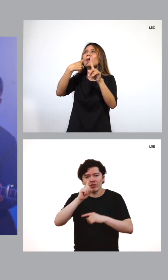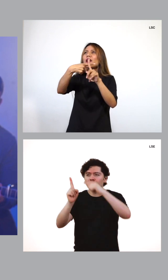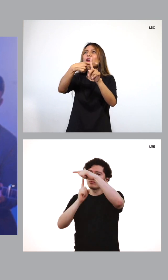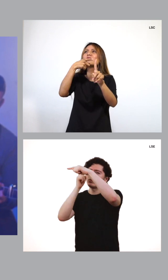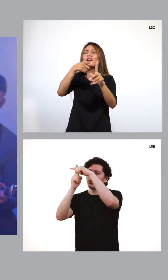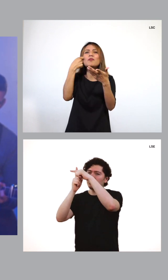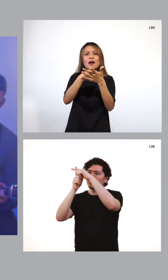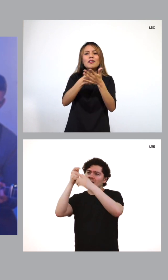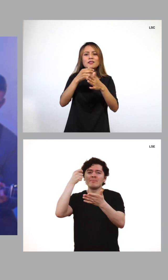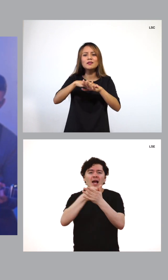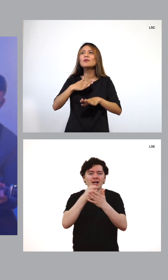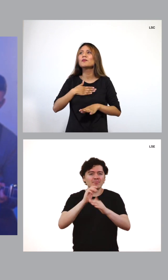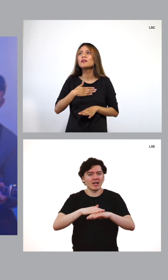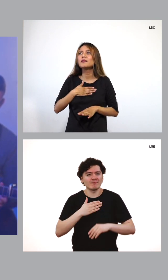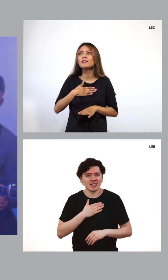que soy libre.